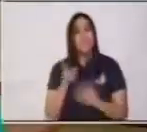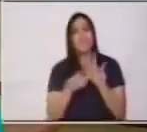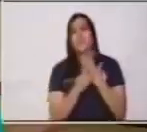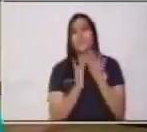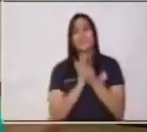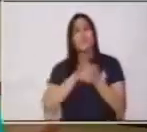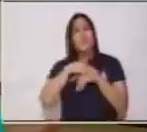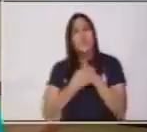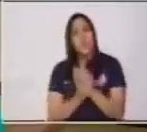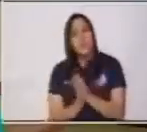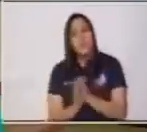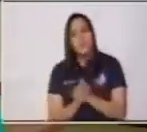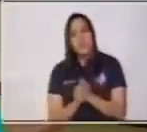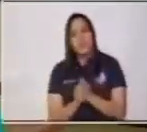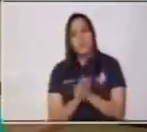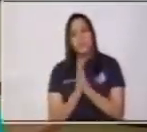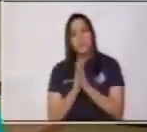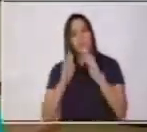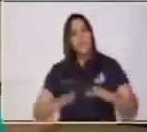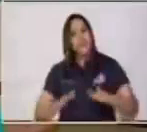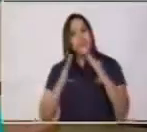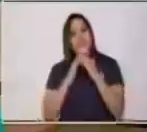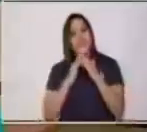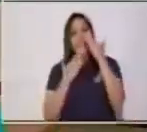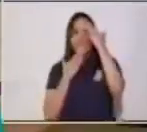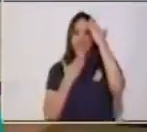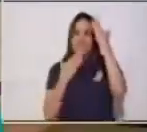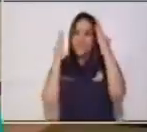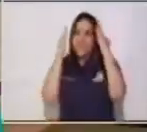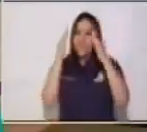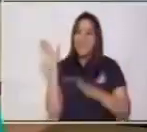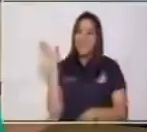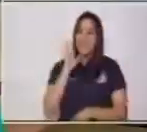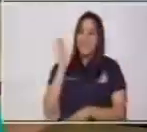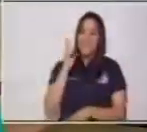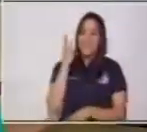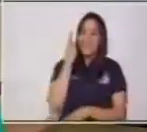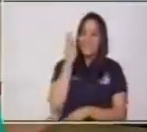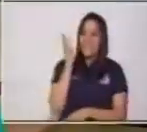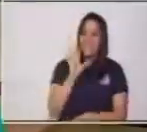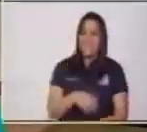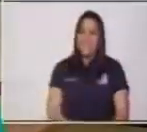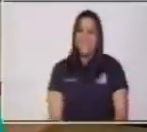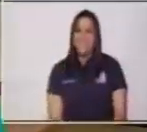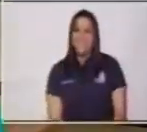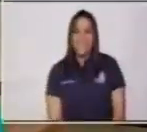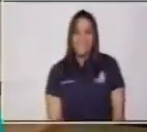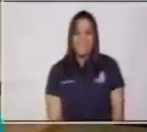manos constantemente y quédate en casa. Gracias por tu atención y hasta una próxima oportunidad.